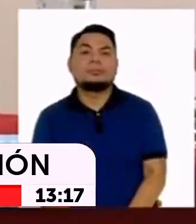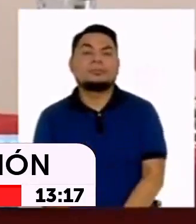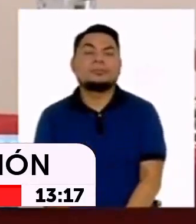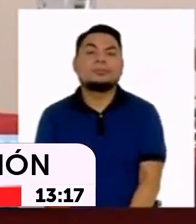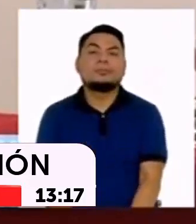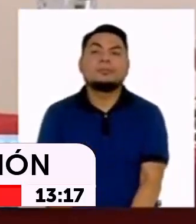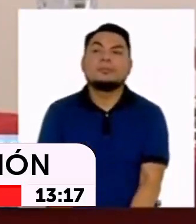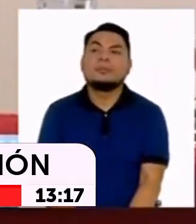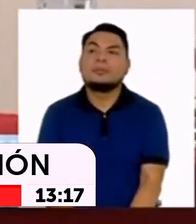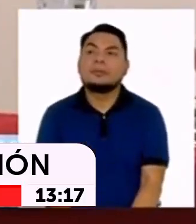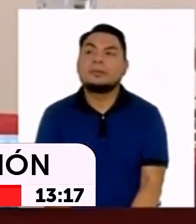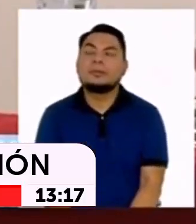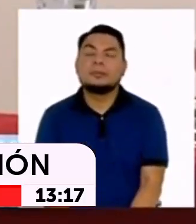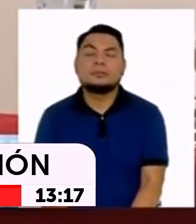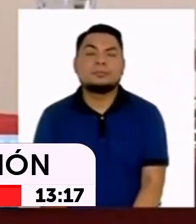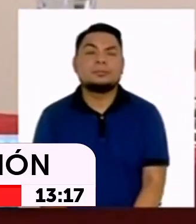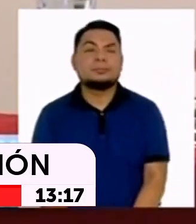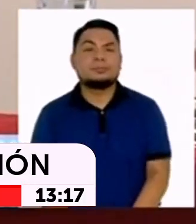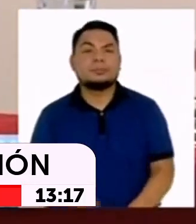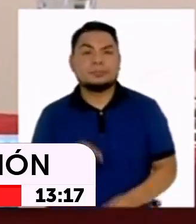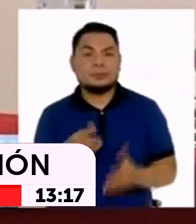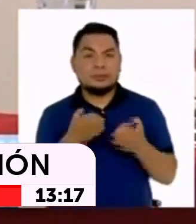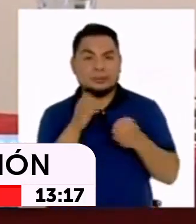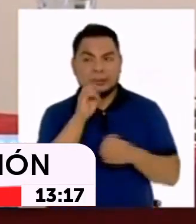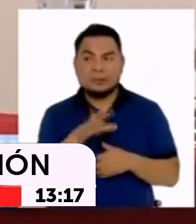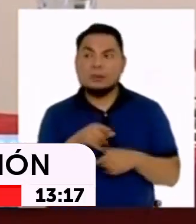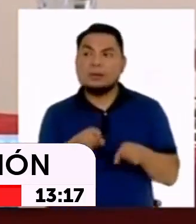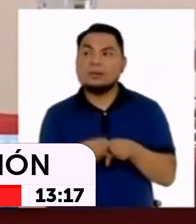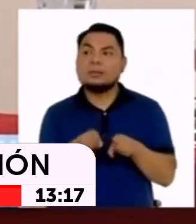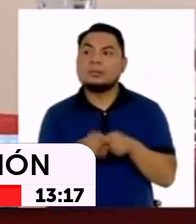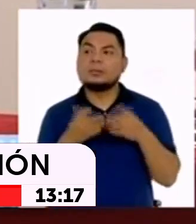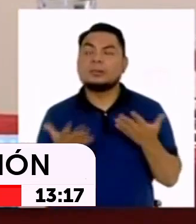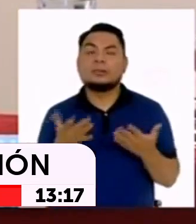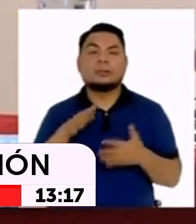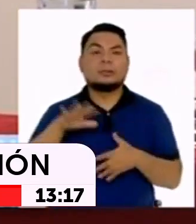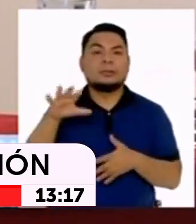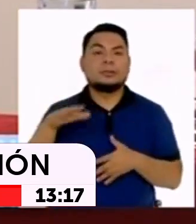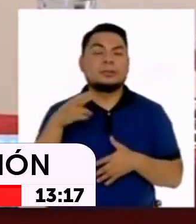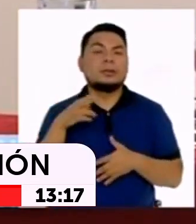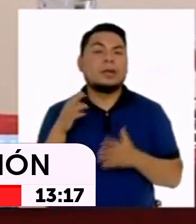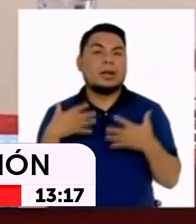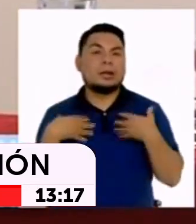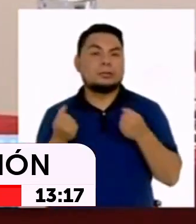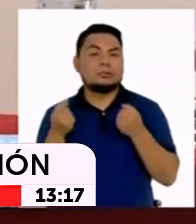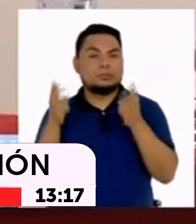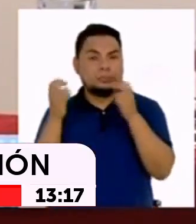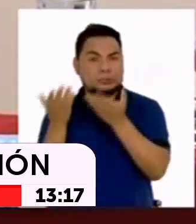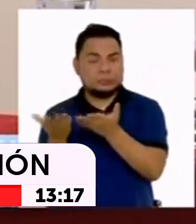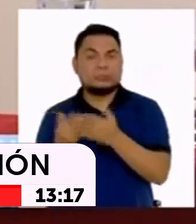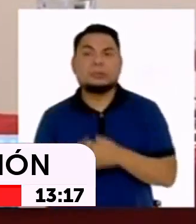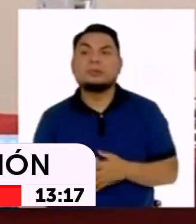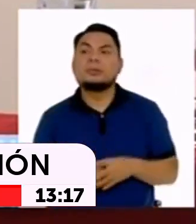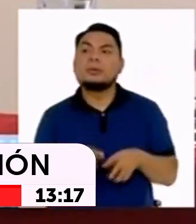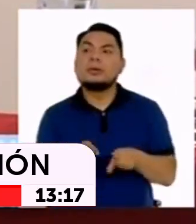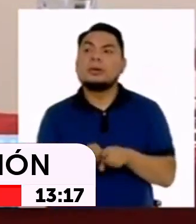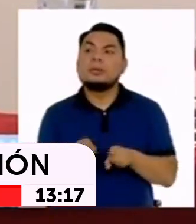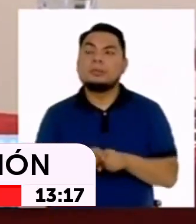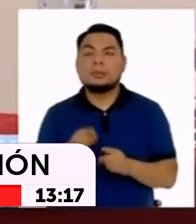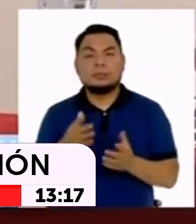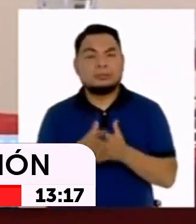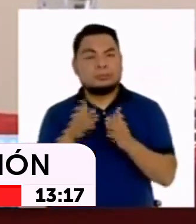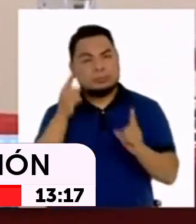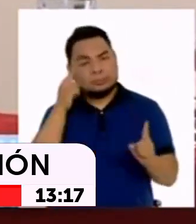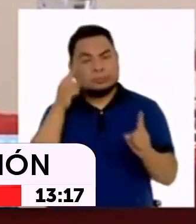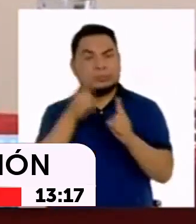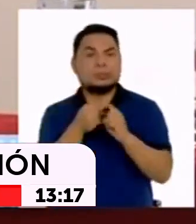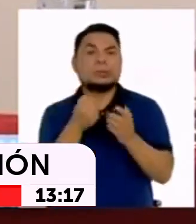Esto lo quería señalar, quería señalar la expectativa del sector salud y el firme